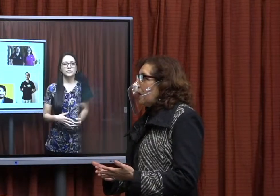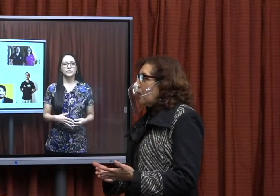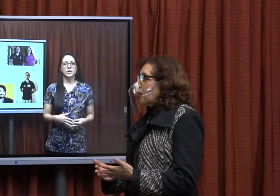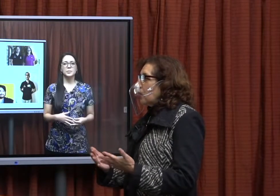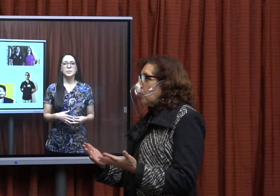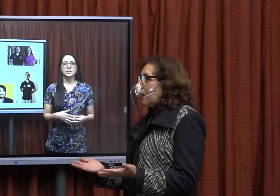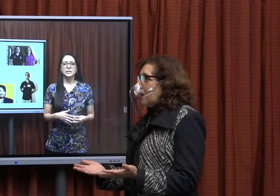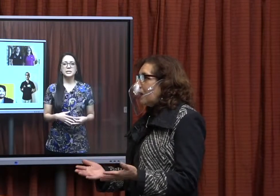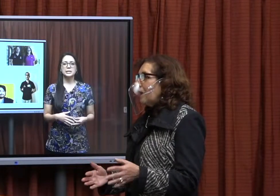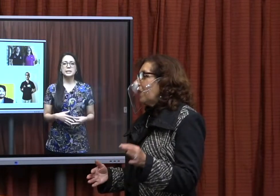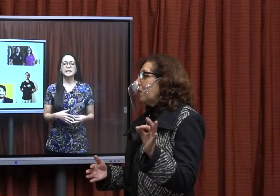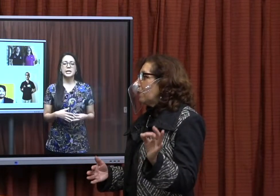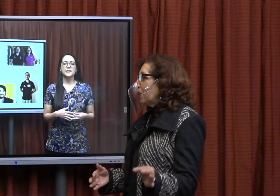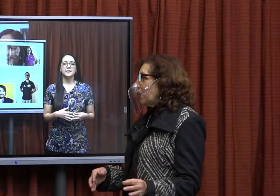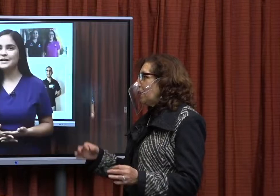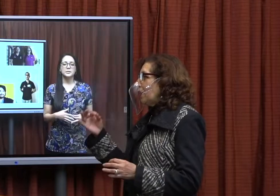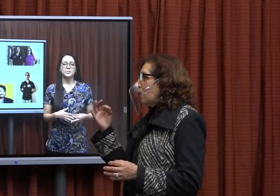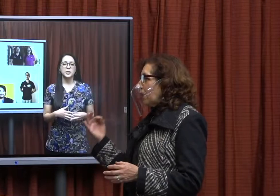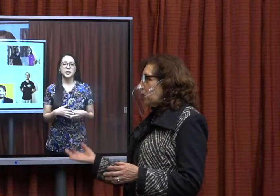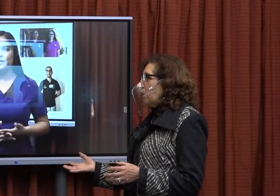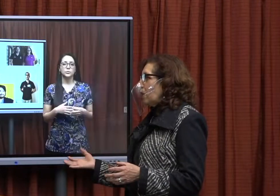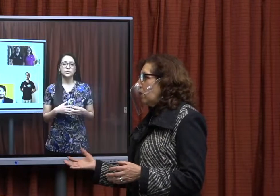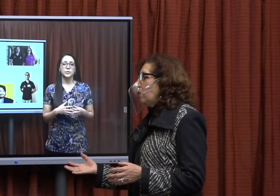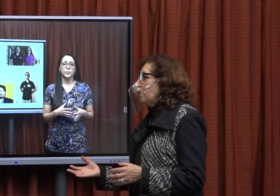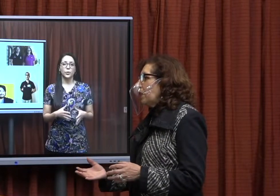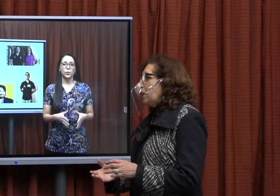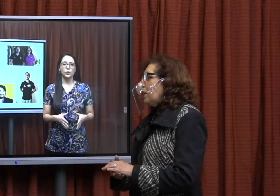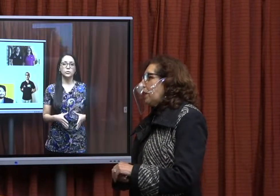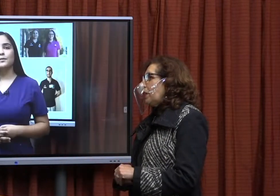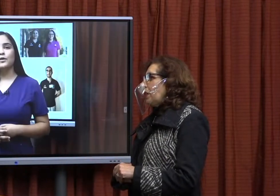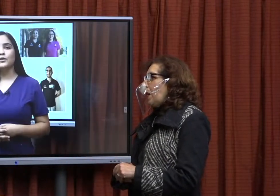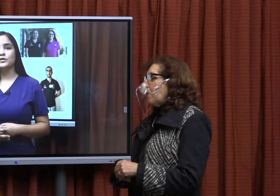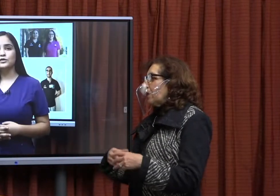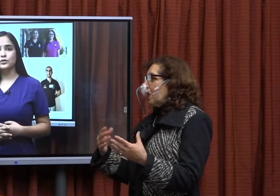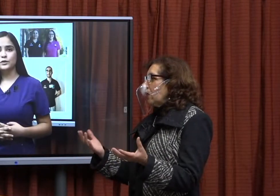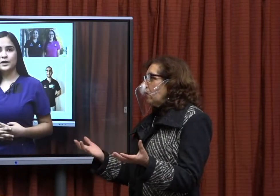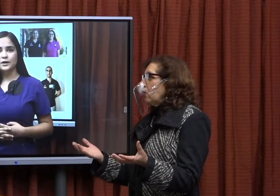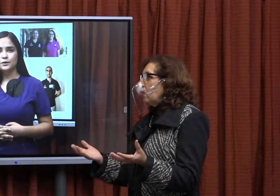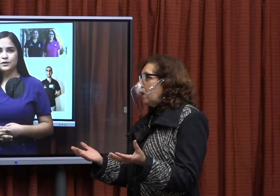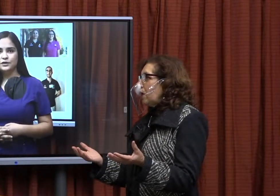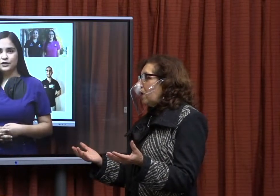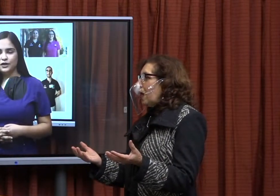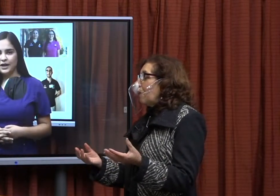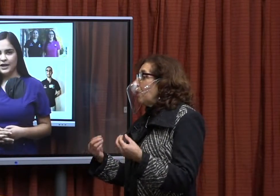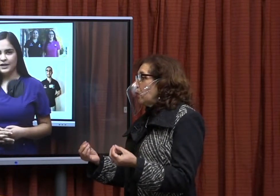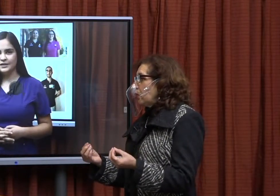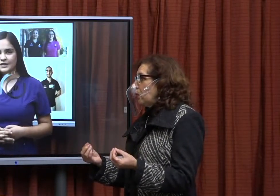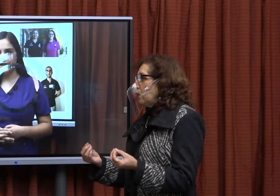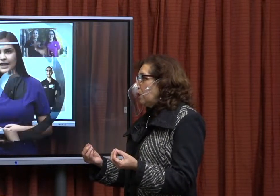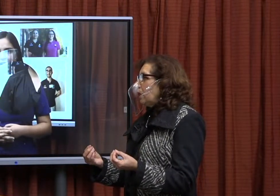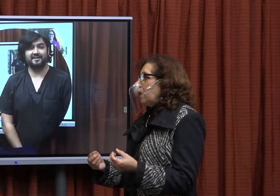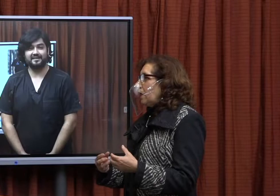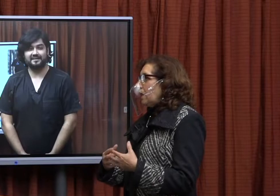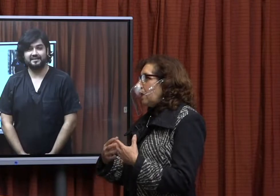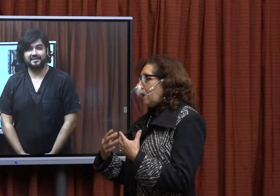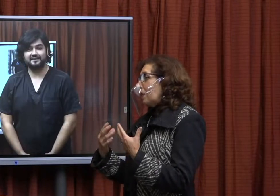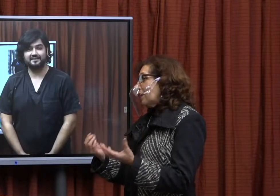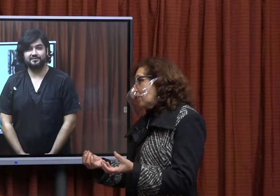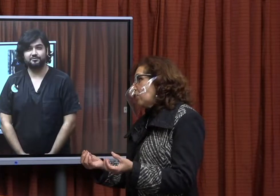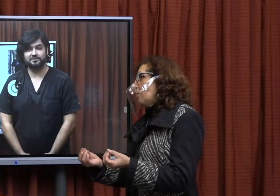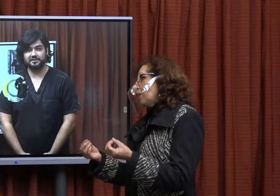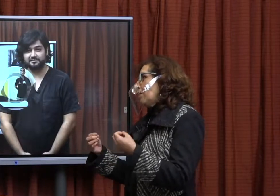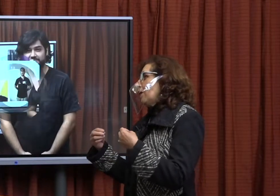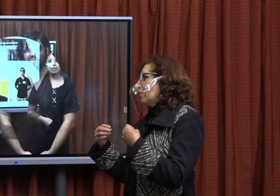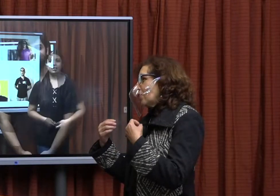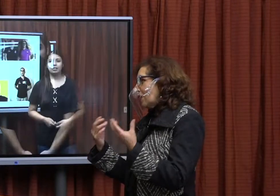a los estudiantes desde pre-kíndera a cuarto medio y aportando apoyo y la